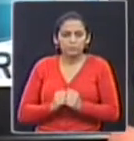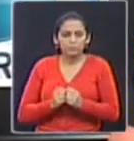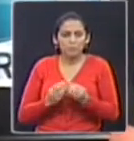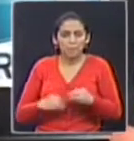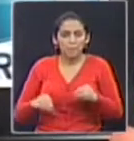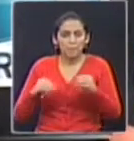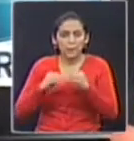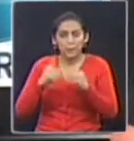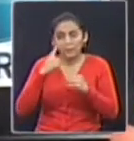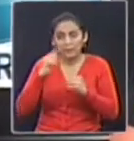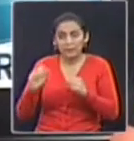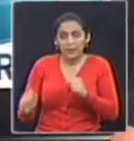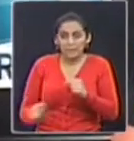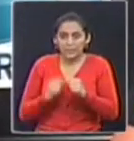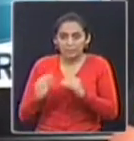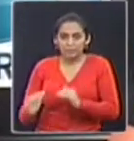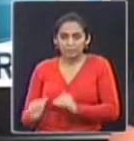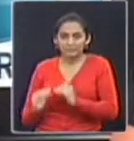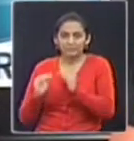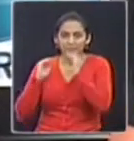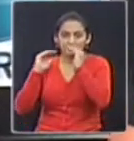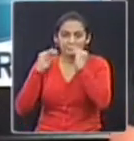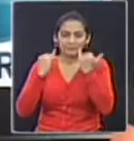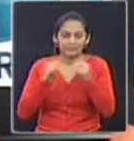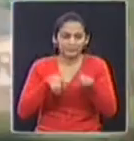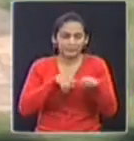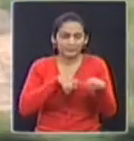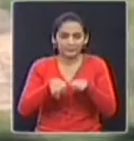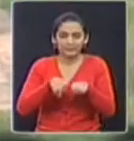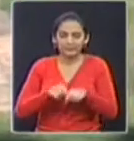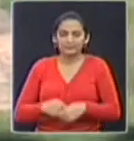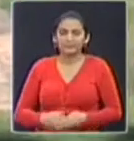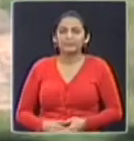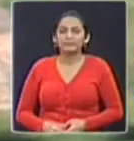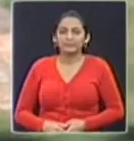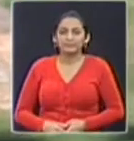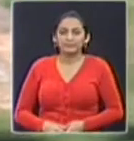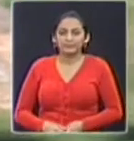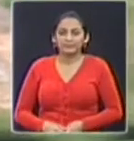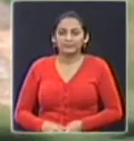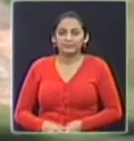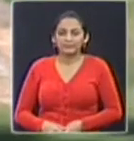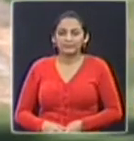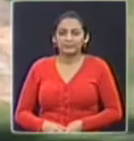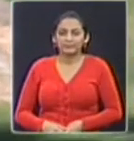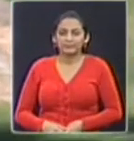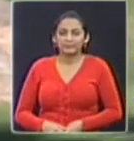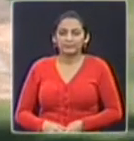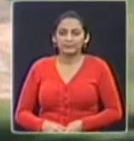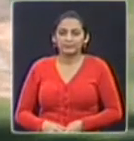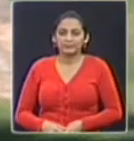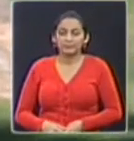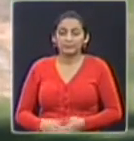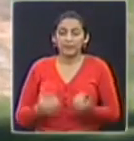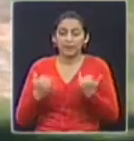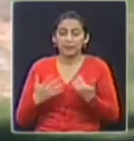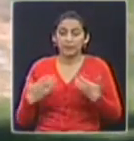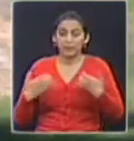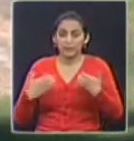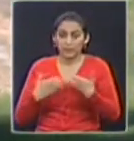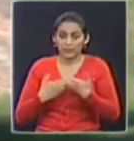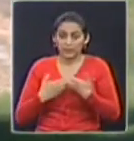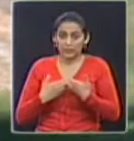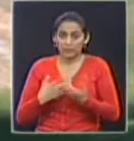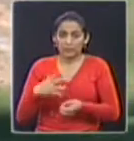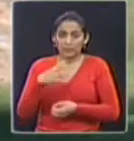posibilidades de ser primero. Y haremos lo mismo en esta etapa. Luego del compromiso ante los camaratas, los toreros se concentrarán en el duelo